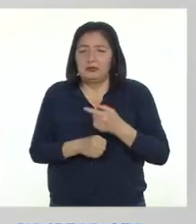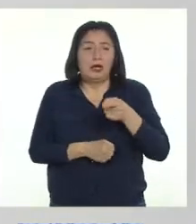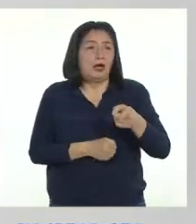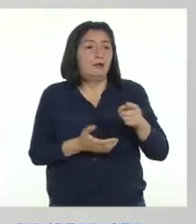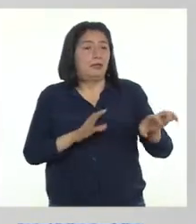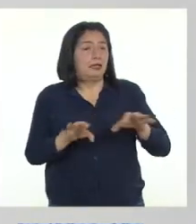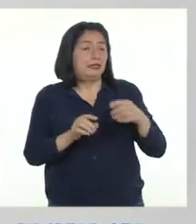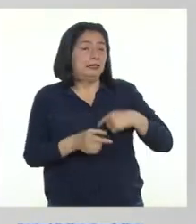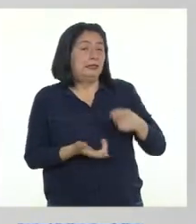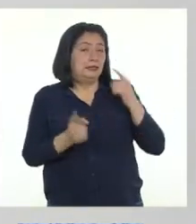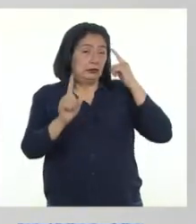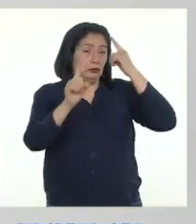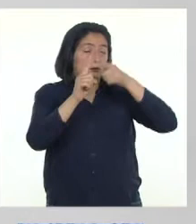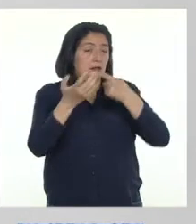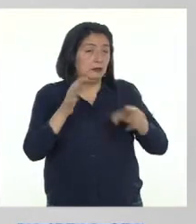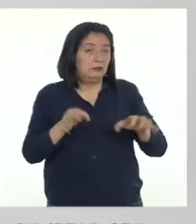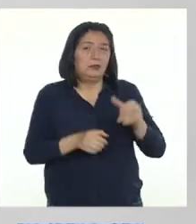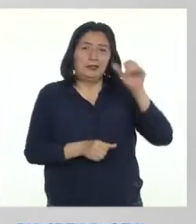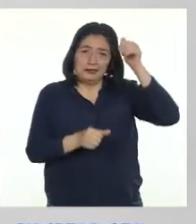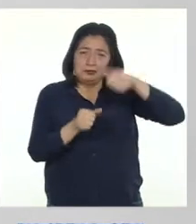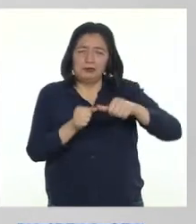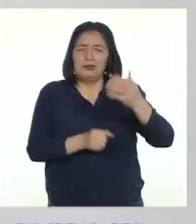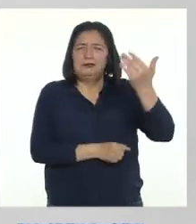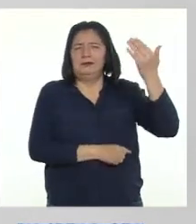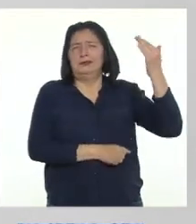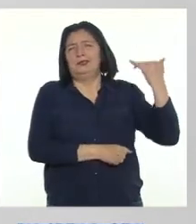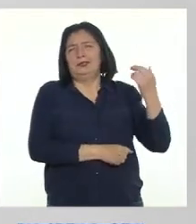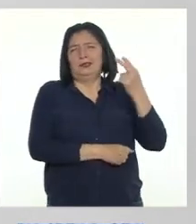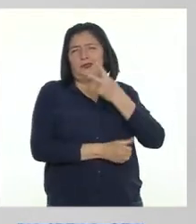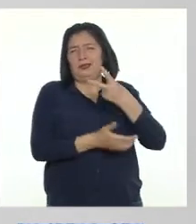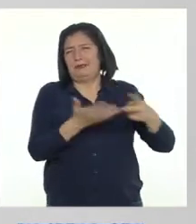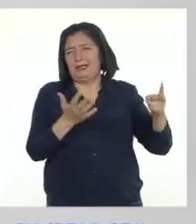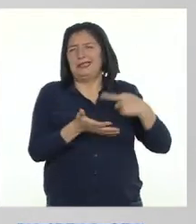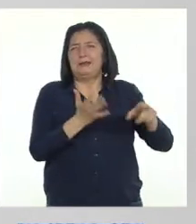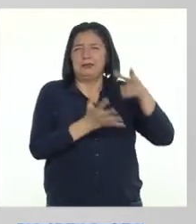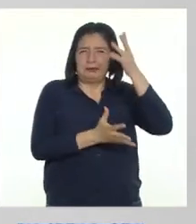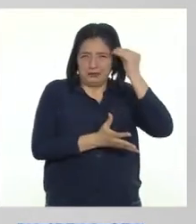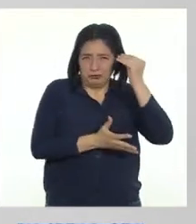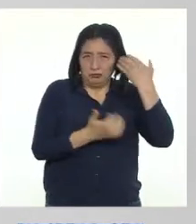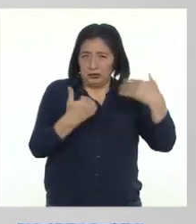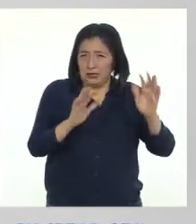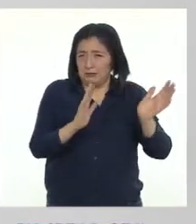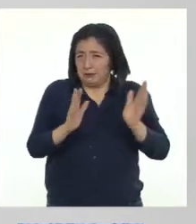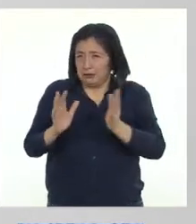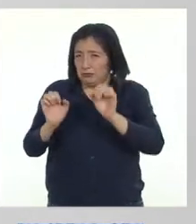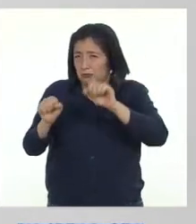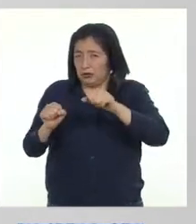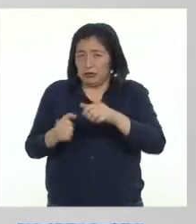deberán recordar todo lo que hemos visto durante las 2 semanas. ¿Están